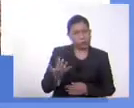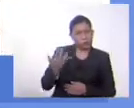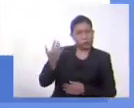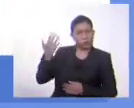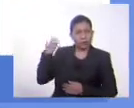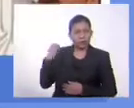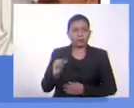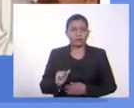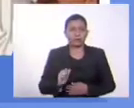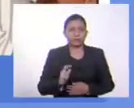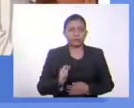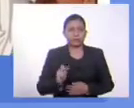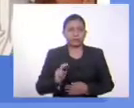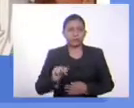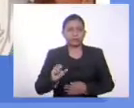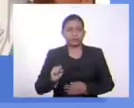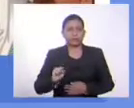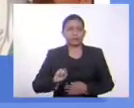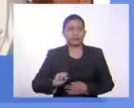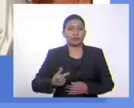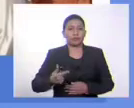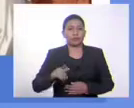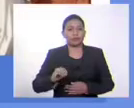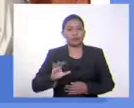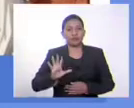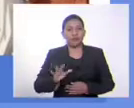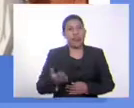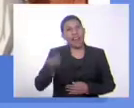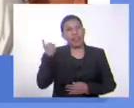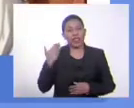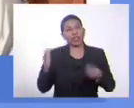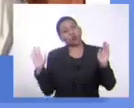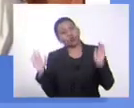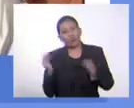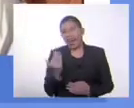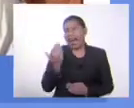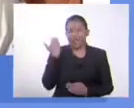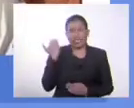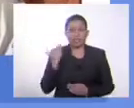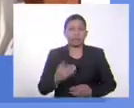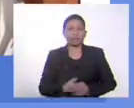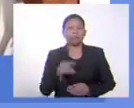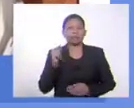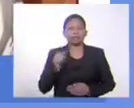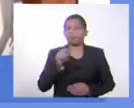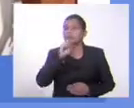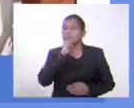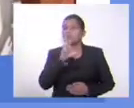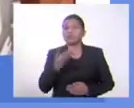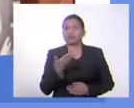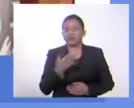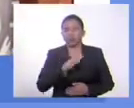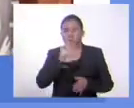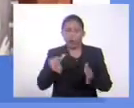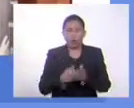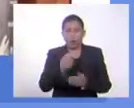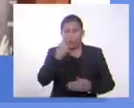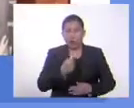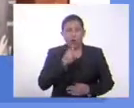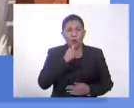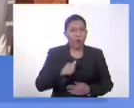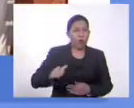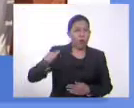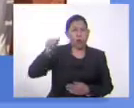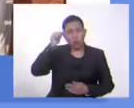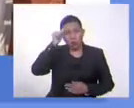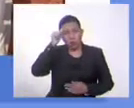la regla era que todo hombre mayor de edad pertenecía tanto a la sociedad civil como a la sociedad política. ¿Por qué razón?